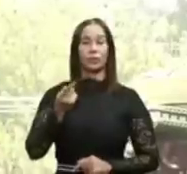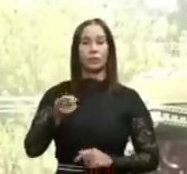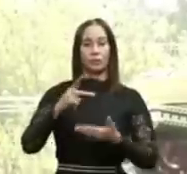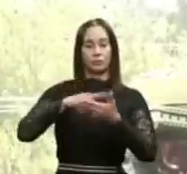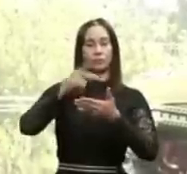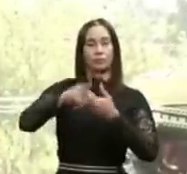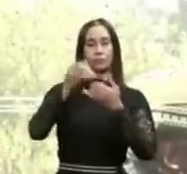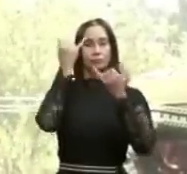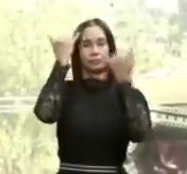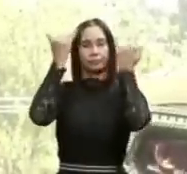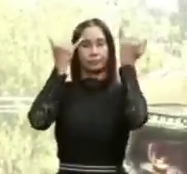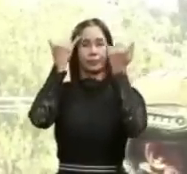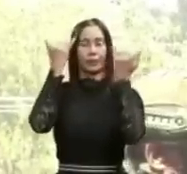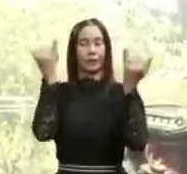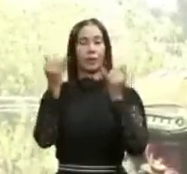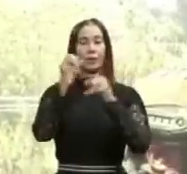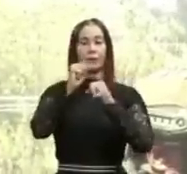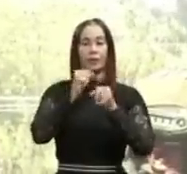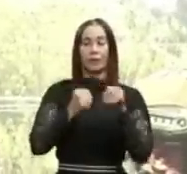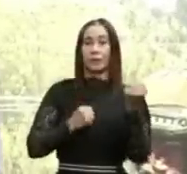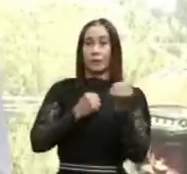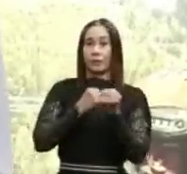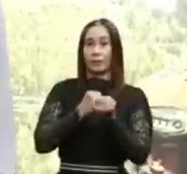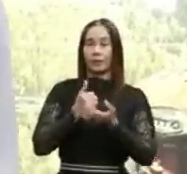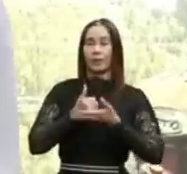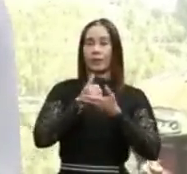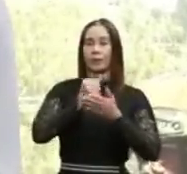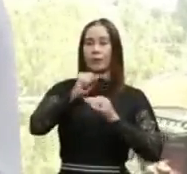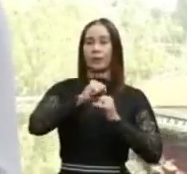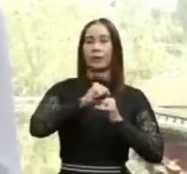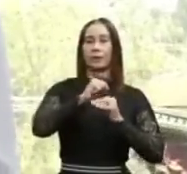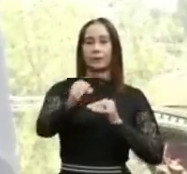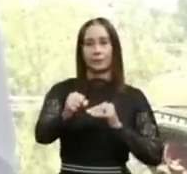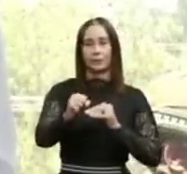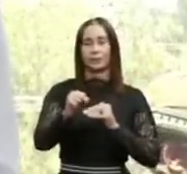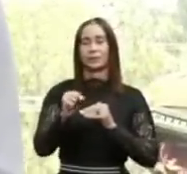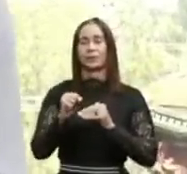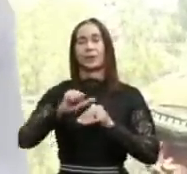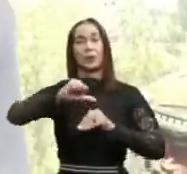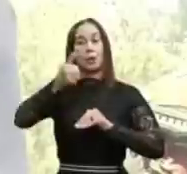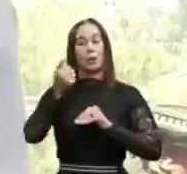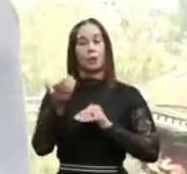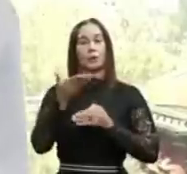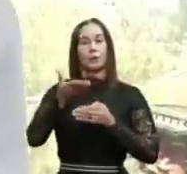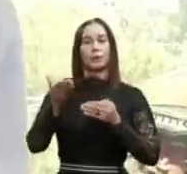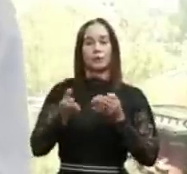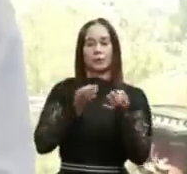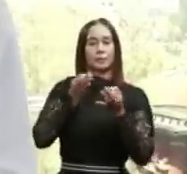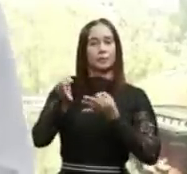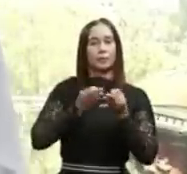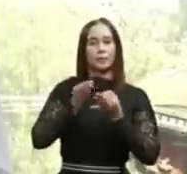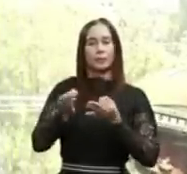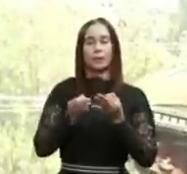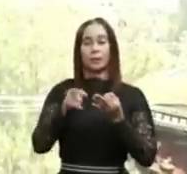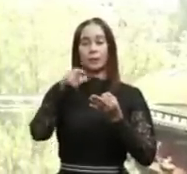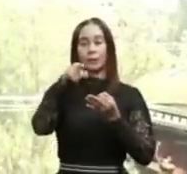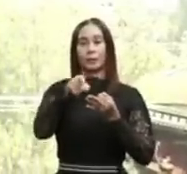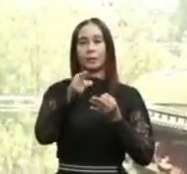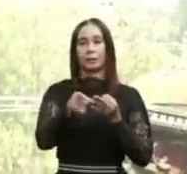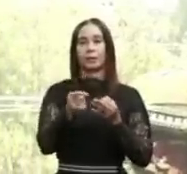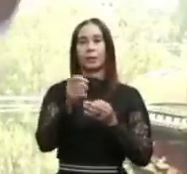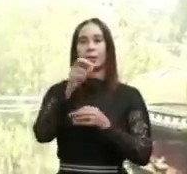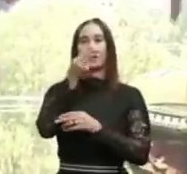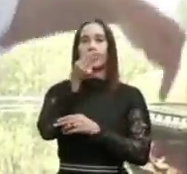plan para el sur, y ya hemos mencionado en varias ocasiones lo que va a ser el motor de esa región